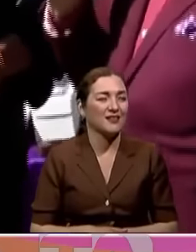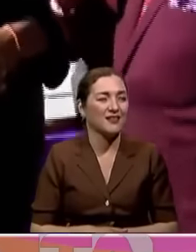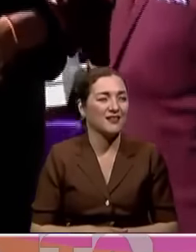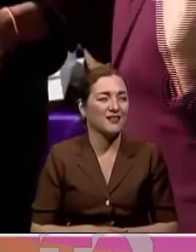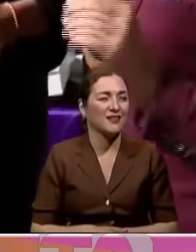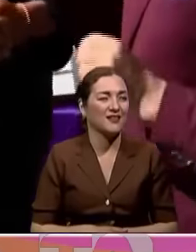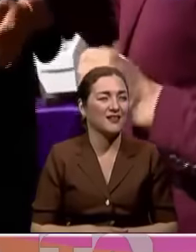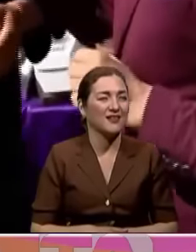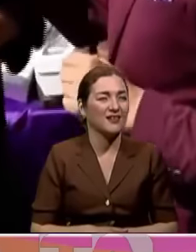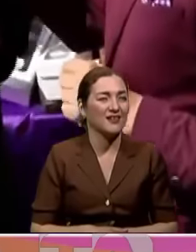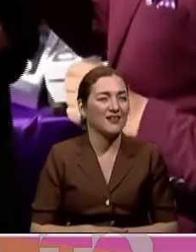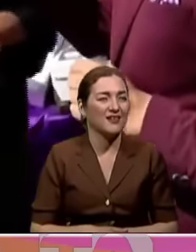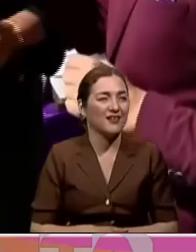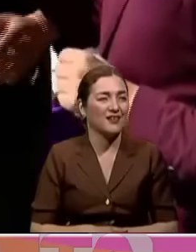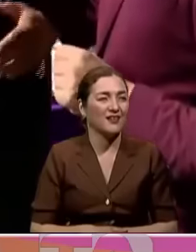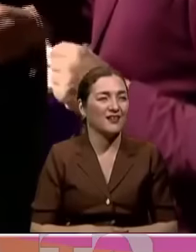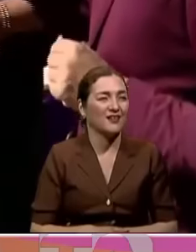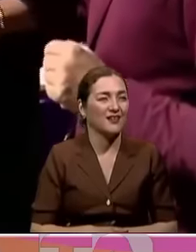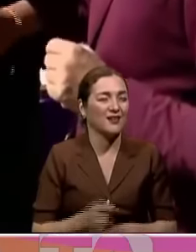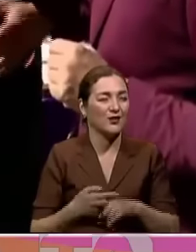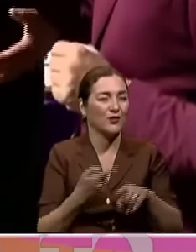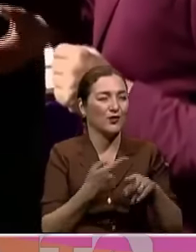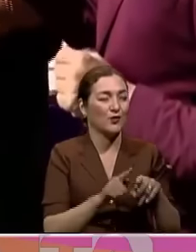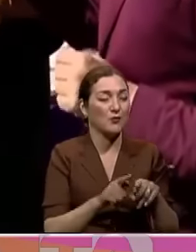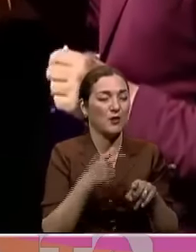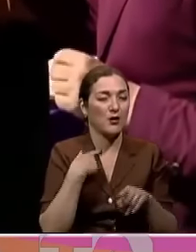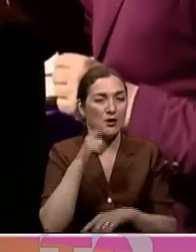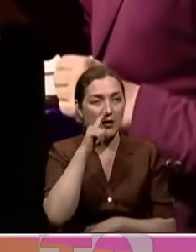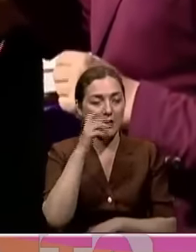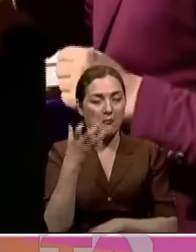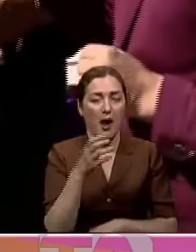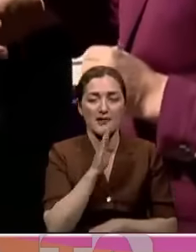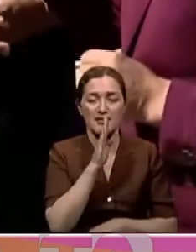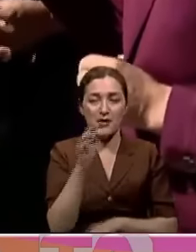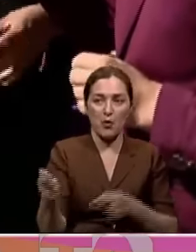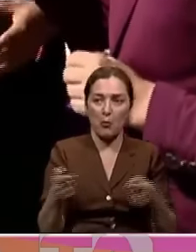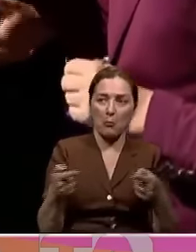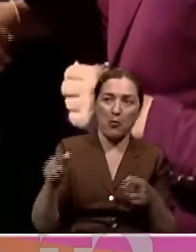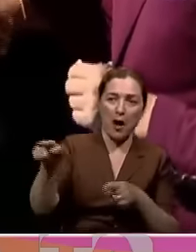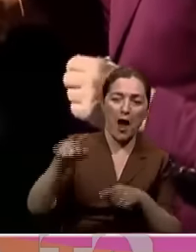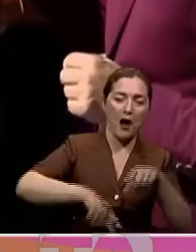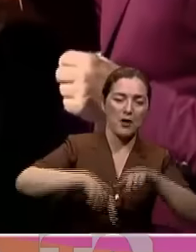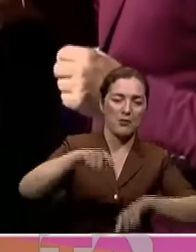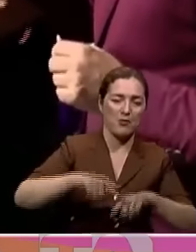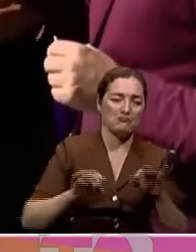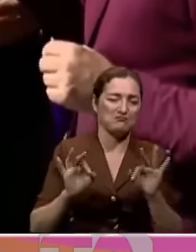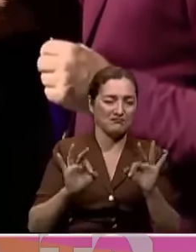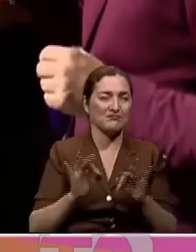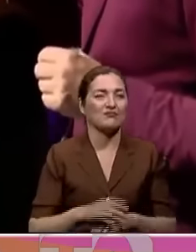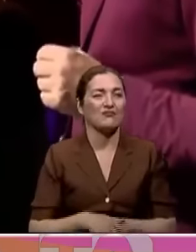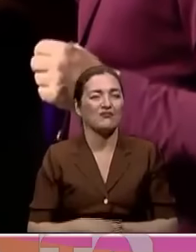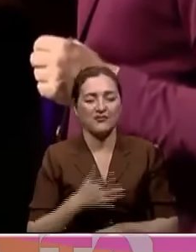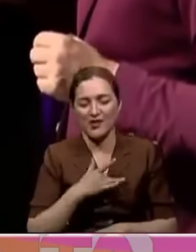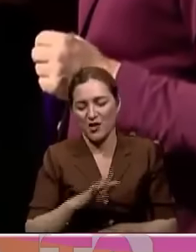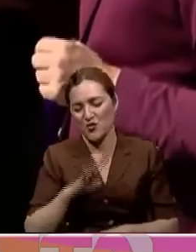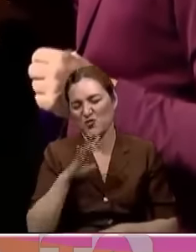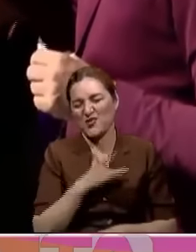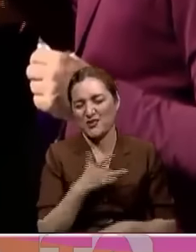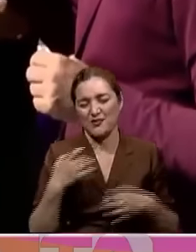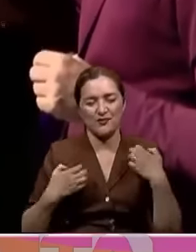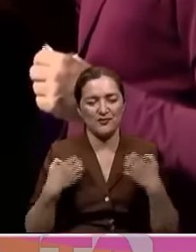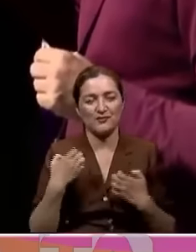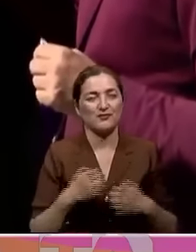varias finales, ¿no? Ah, claro, con los señores de la Paniquera Ambato es un orgullo estar con ellos, grandes amigos, y por supuesto emocionados,